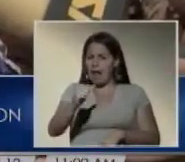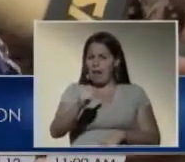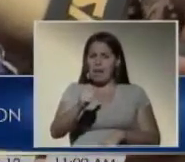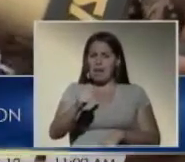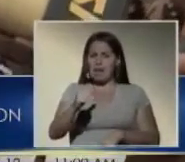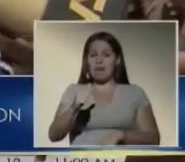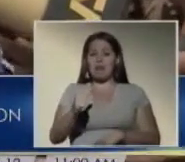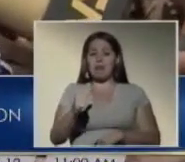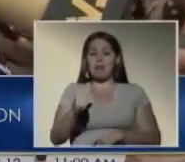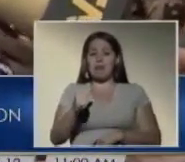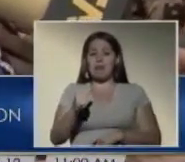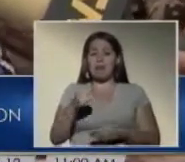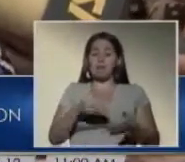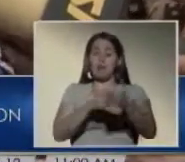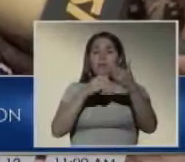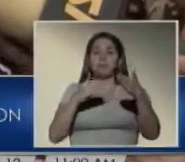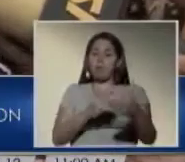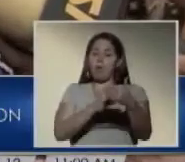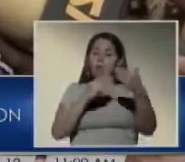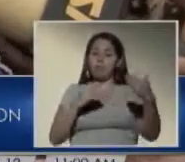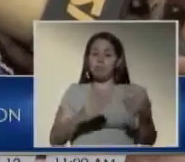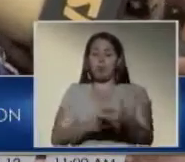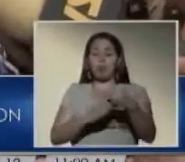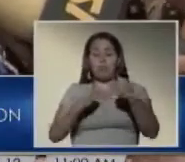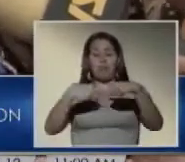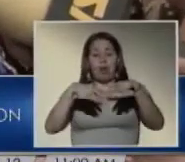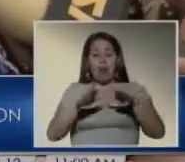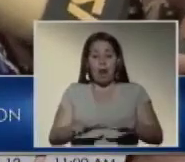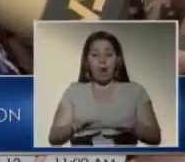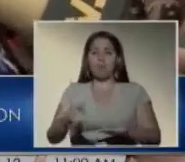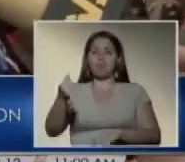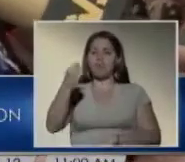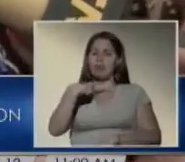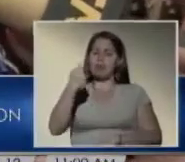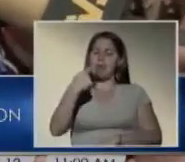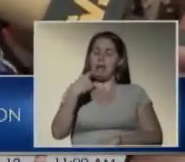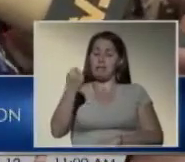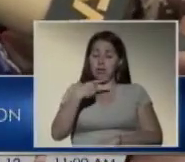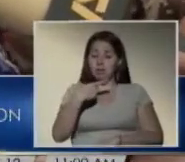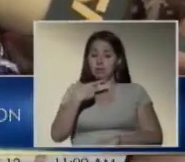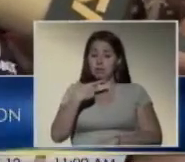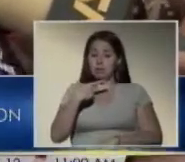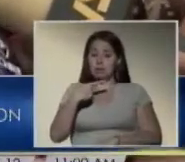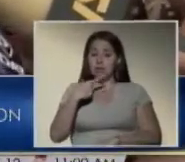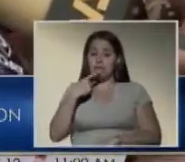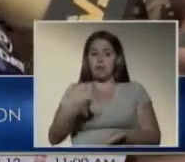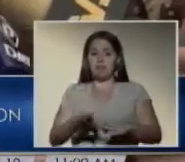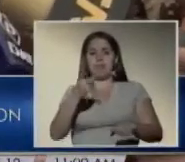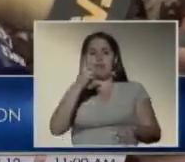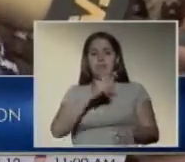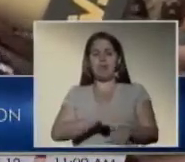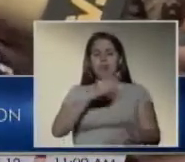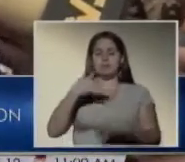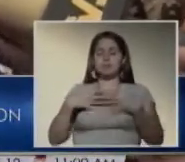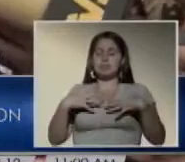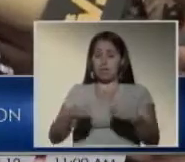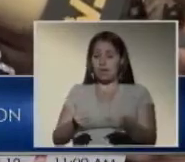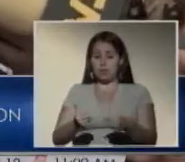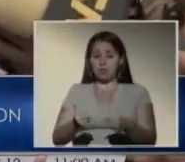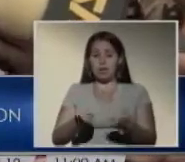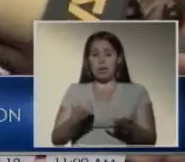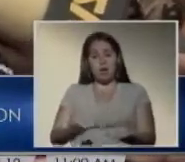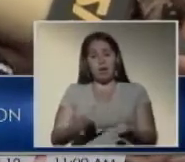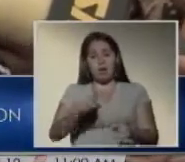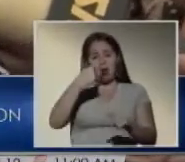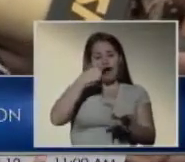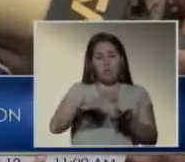por tantas interrupciones, de tantas paralizaciones en su tratamiento, ella empeoró su situación, incluso ahorita tiene